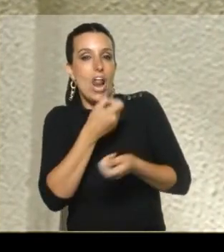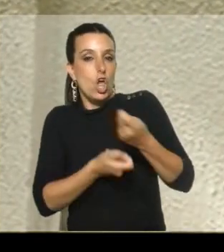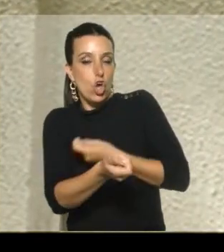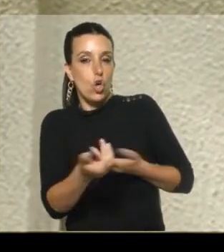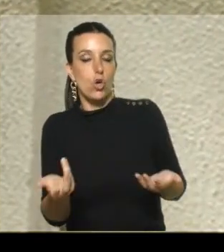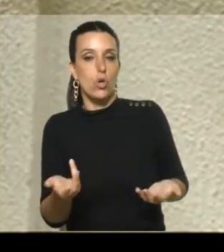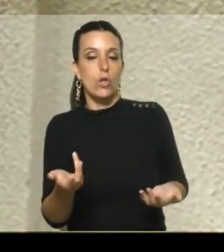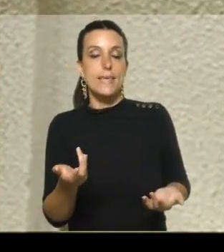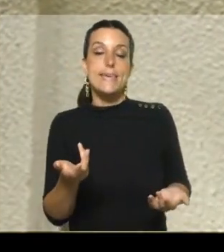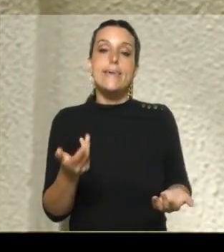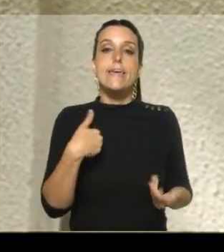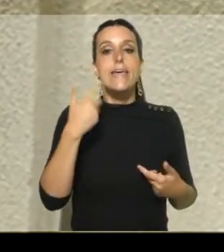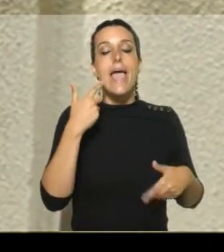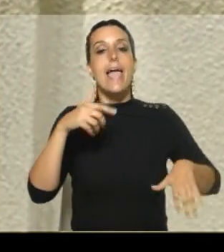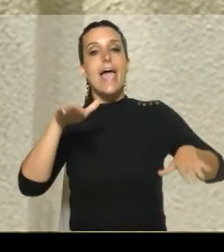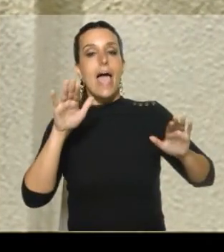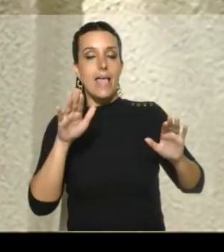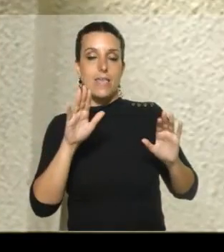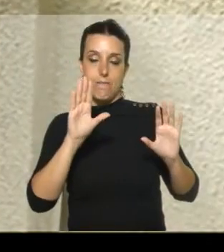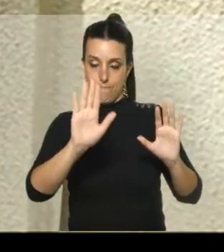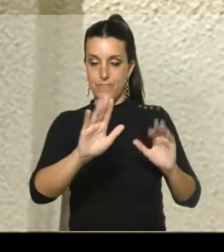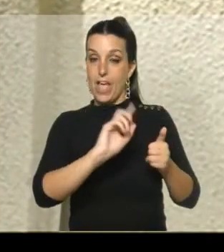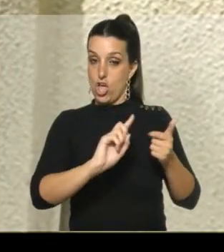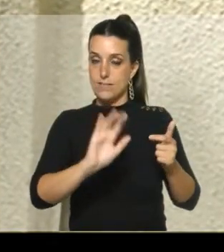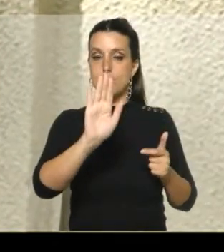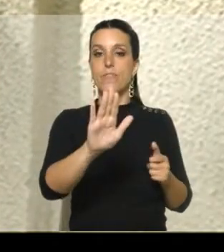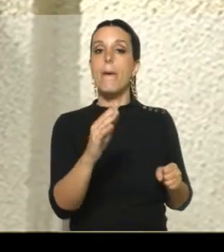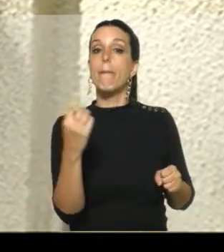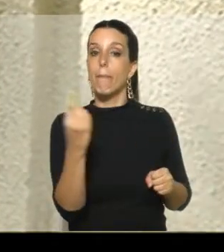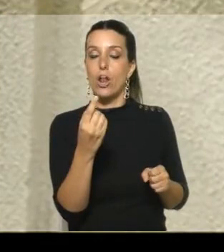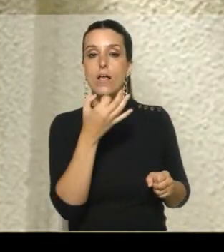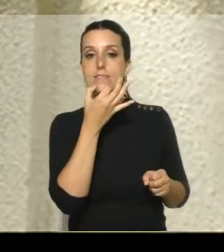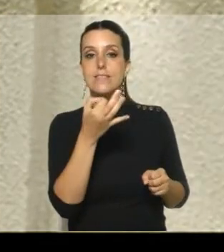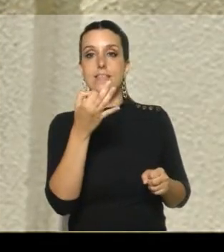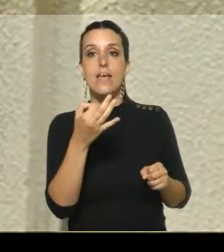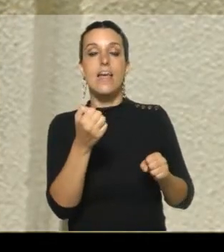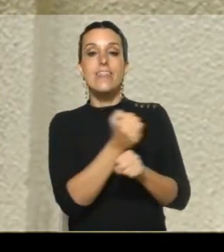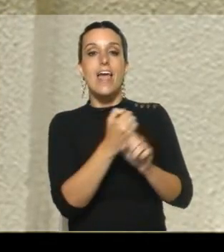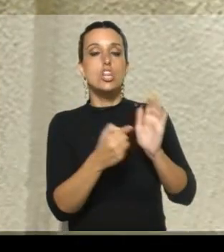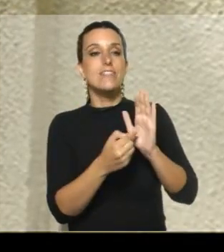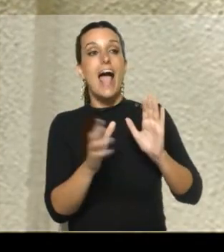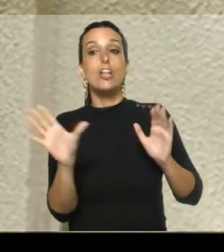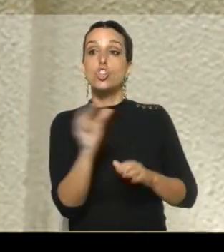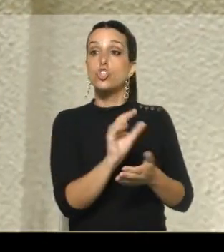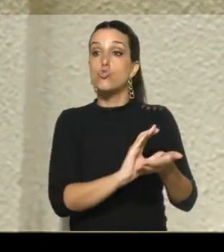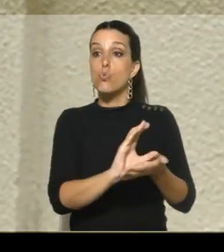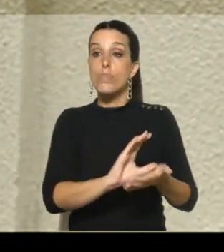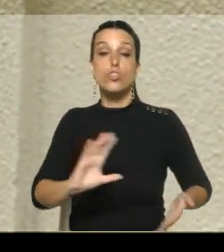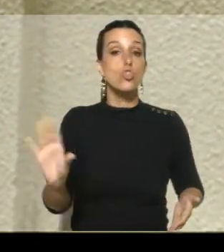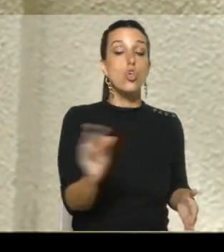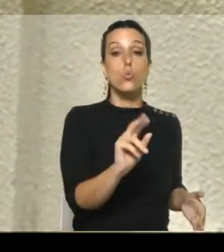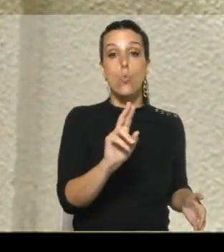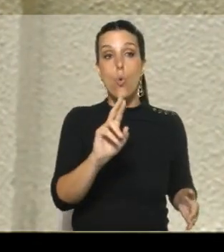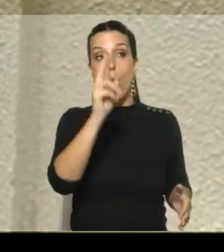que, digamos, allí hay varias cosas. Una, se cumple con lo que dice el decreto, que a todos los ciudadanos uruguayos